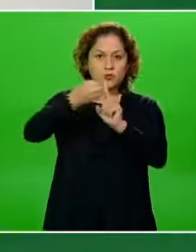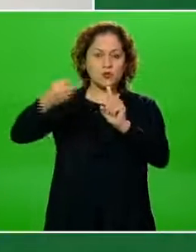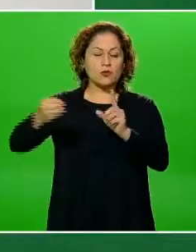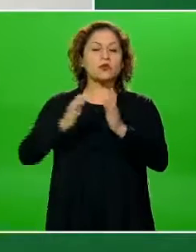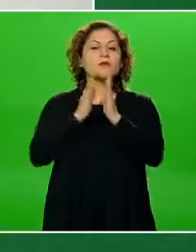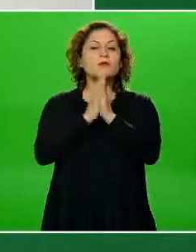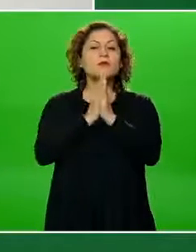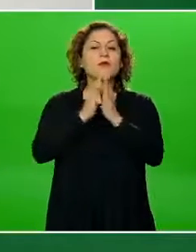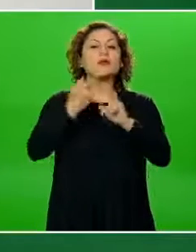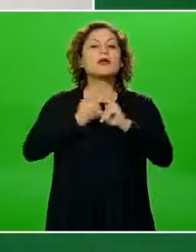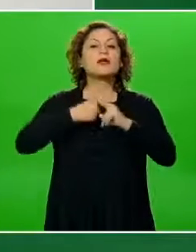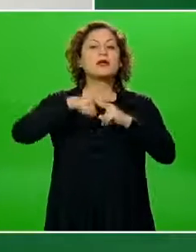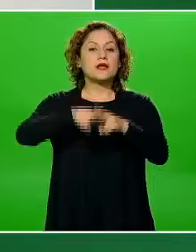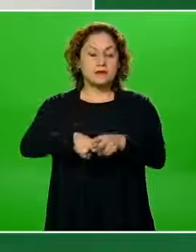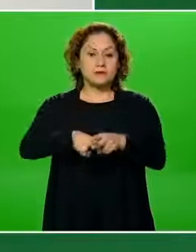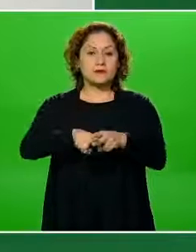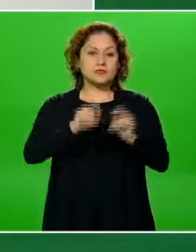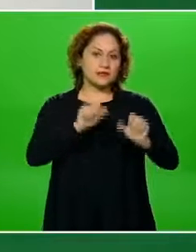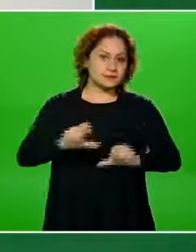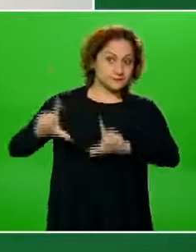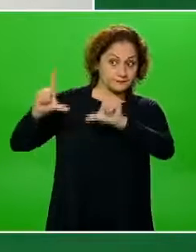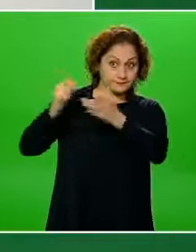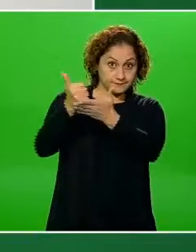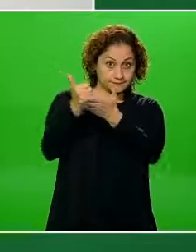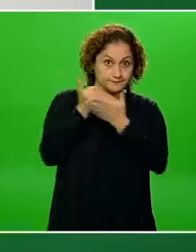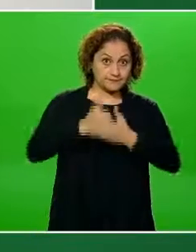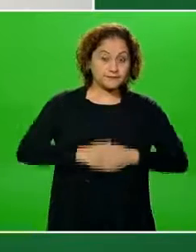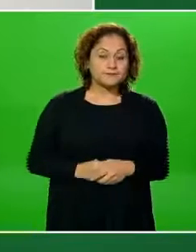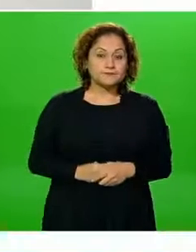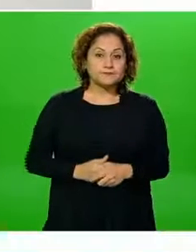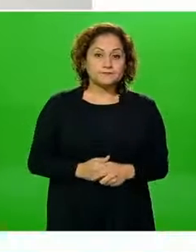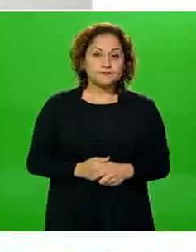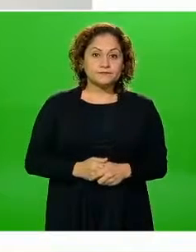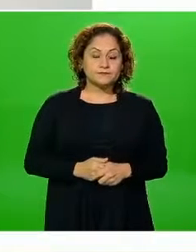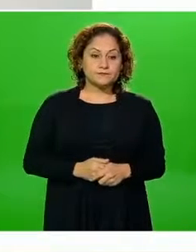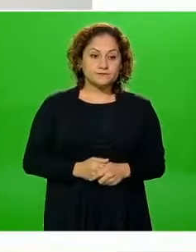me apoyan colocando la primera diapositiva.